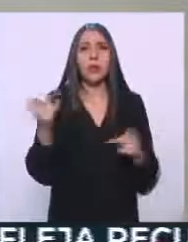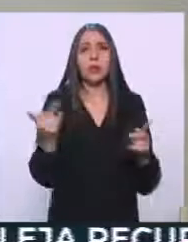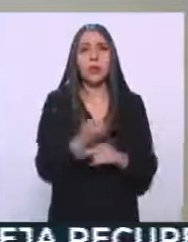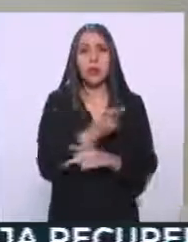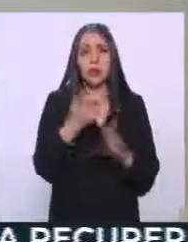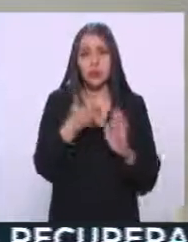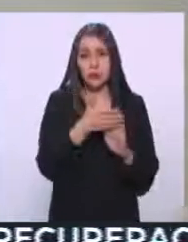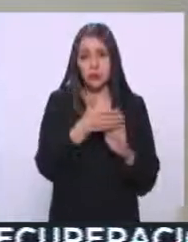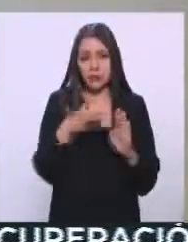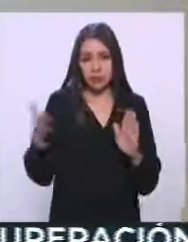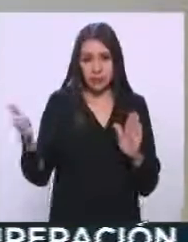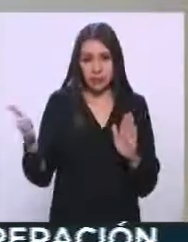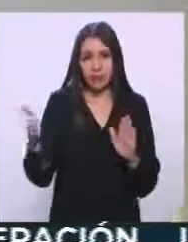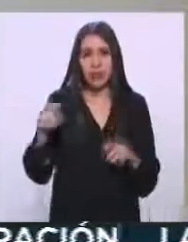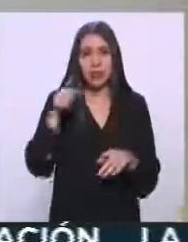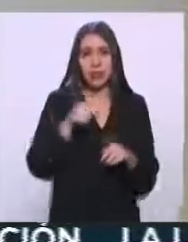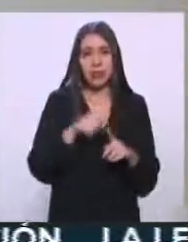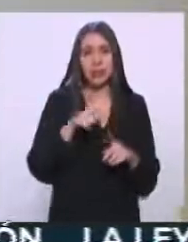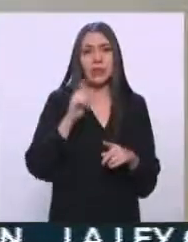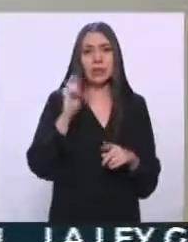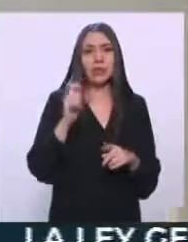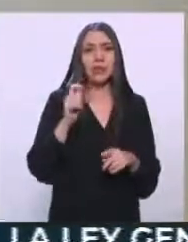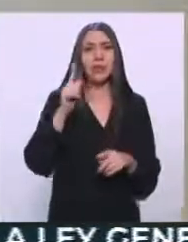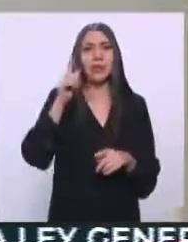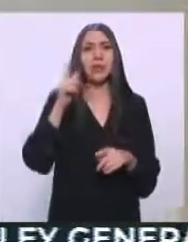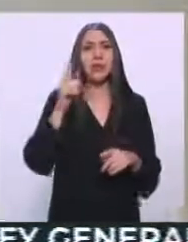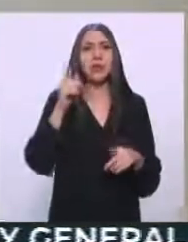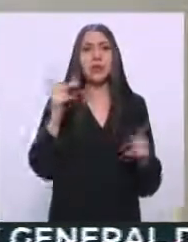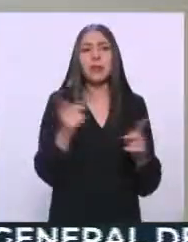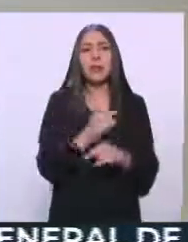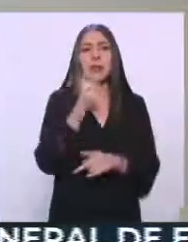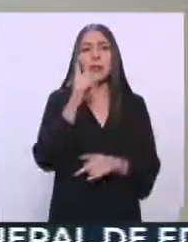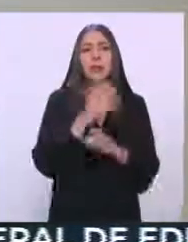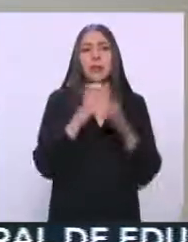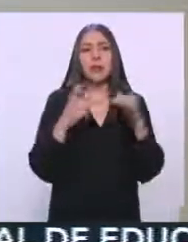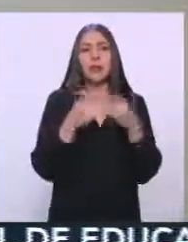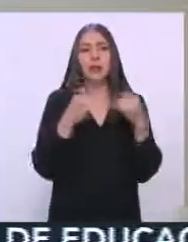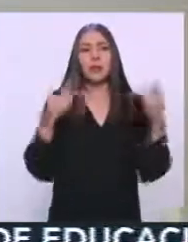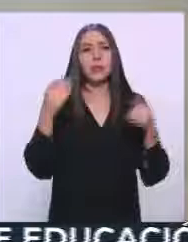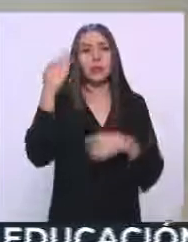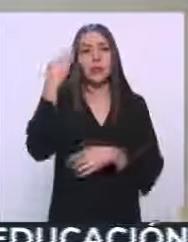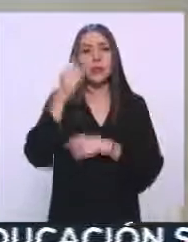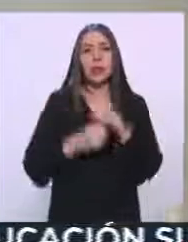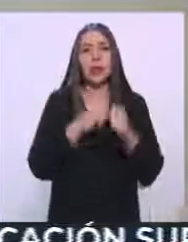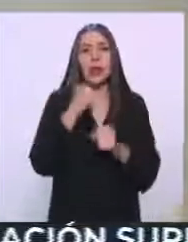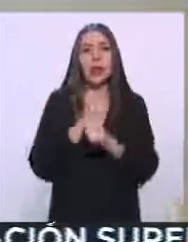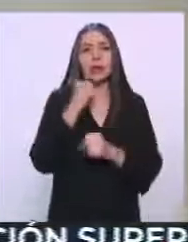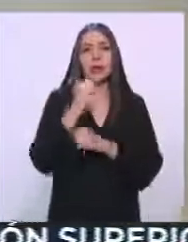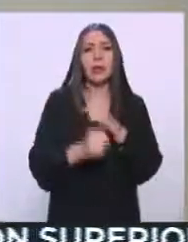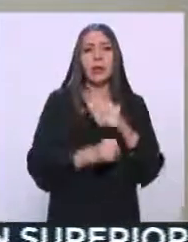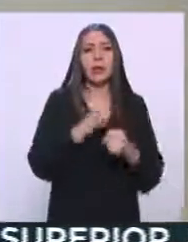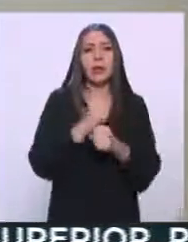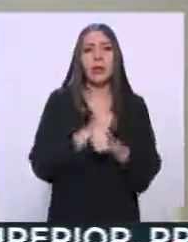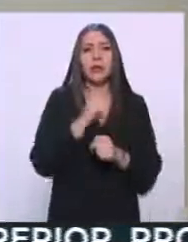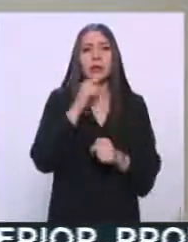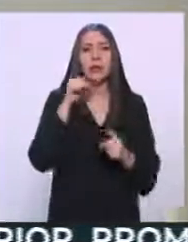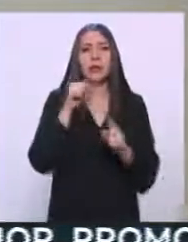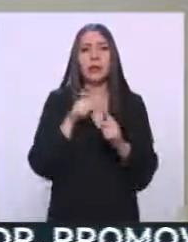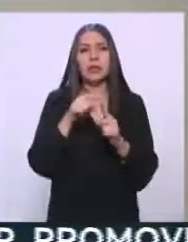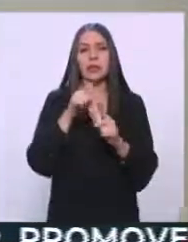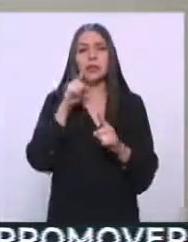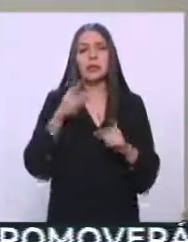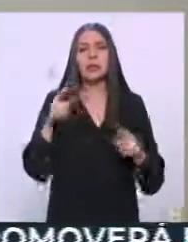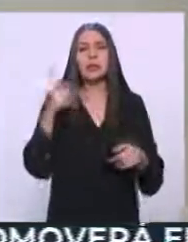un acontecimiento que expresaba un proceso histórico mayor, de décadas, ¿cierto? Y que tiene que ver con esta instancia